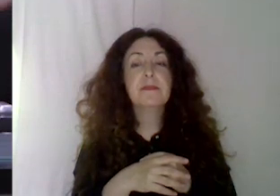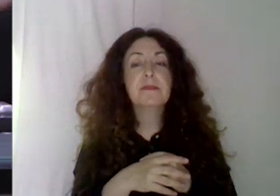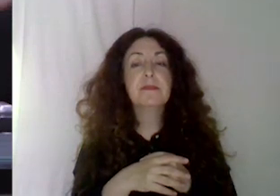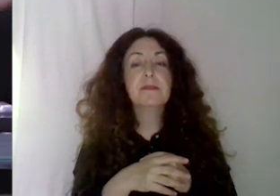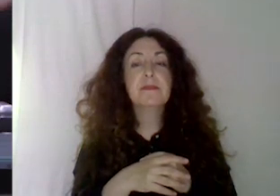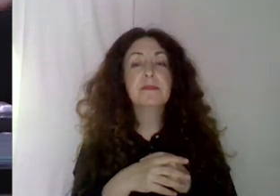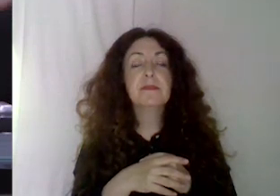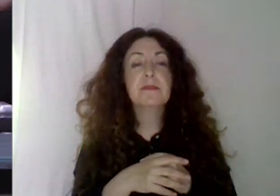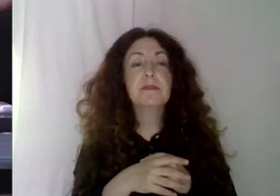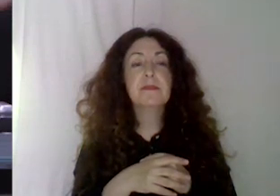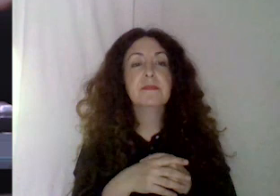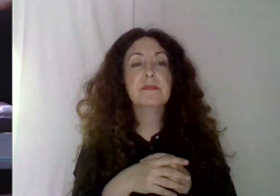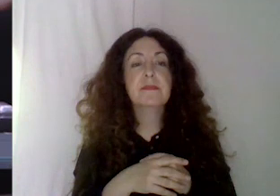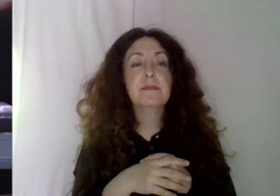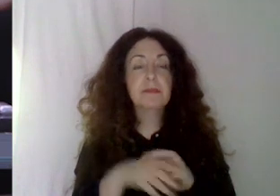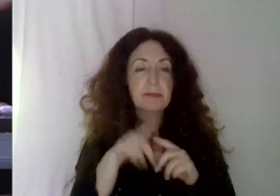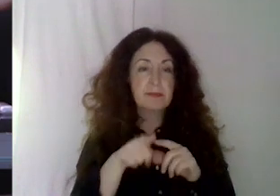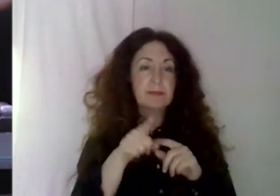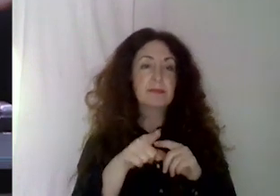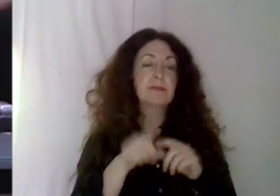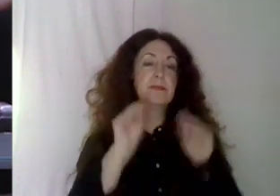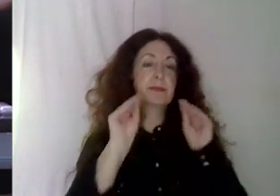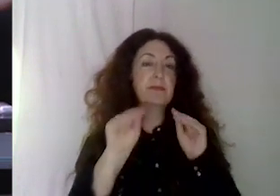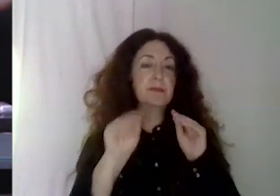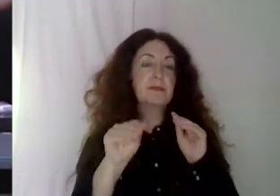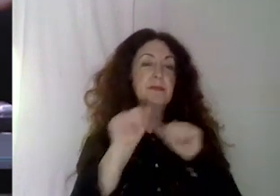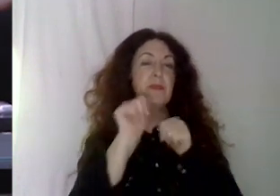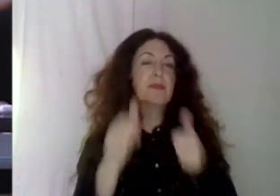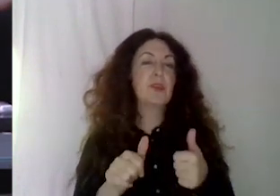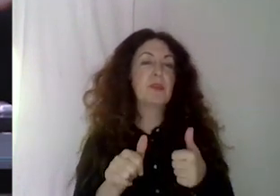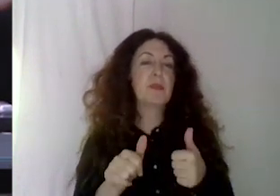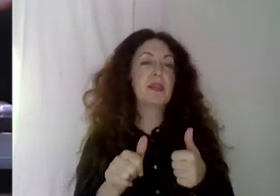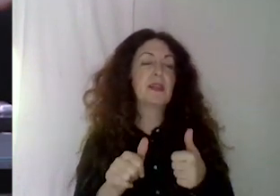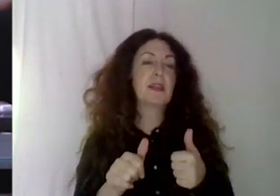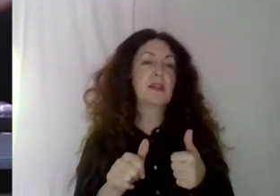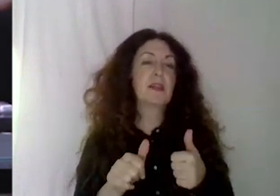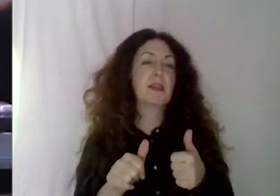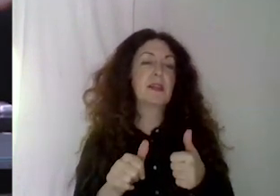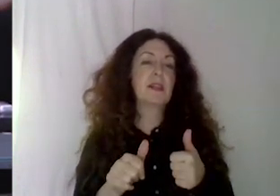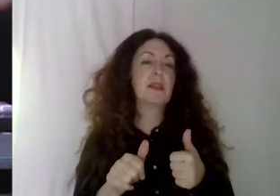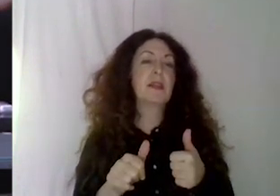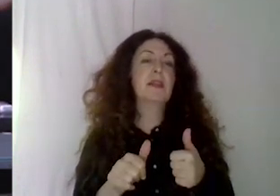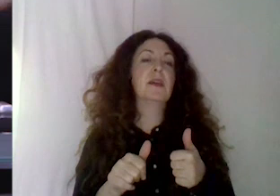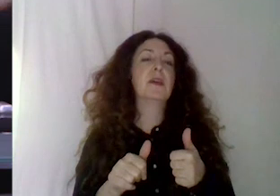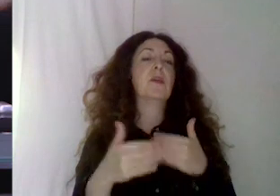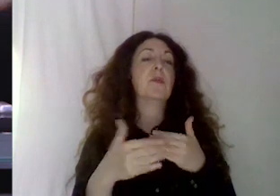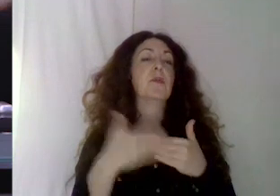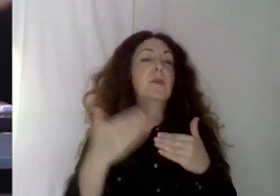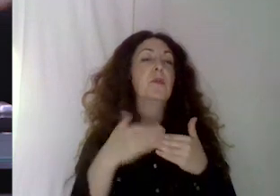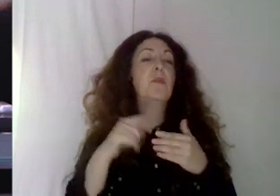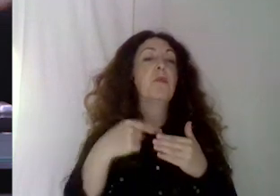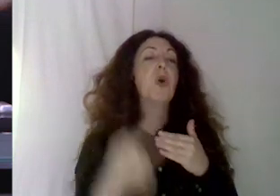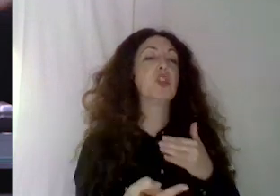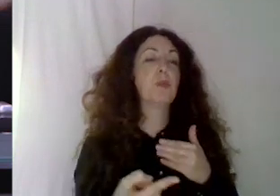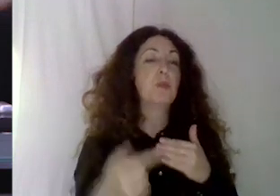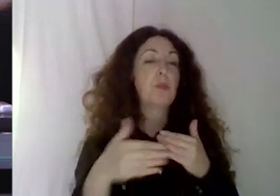Cuando se plantea una cuestión así, se hace con esa modalidad